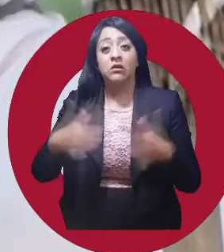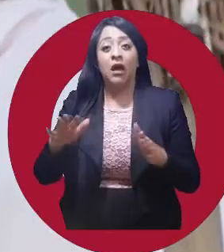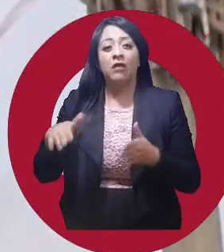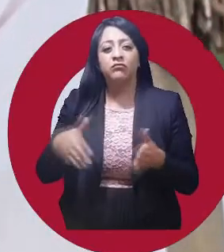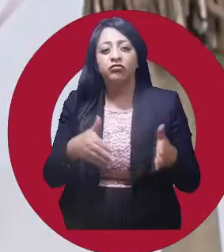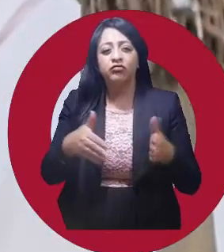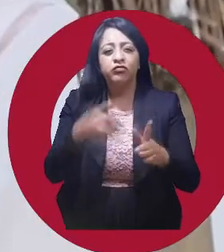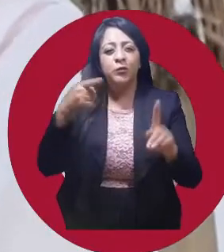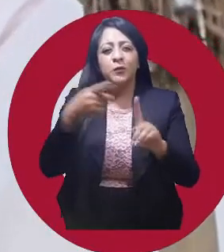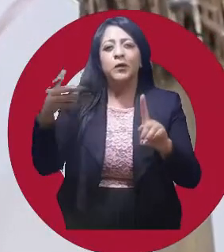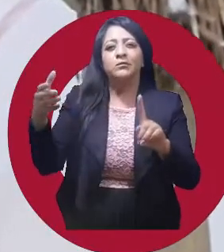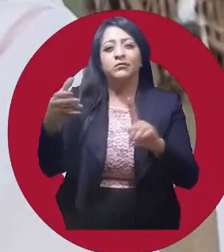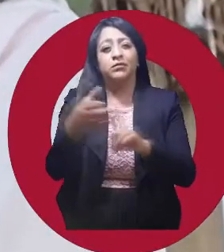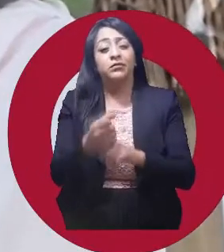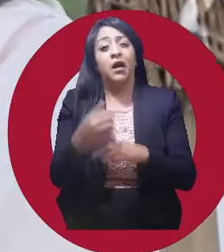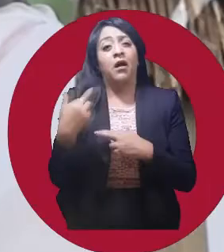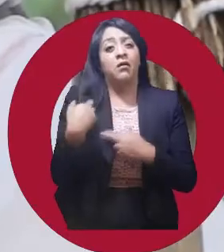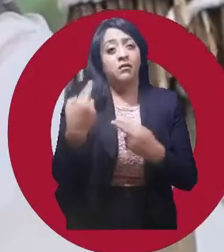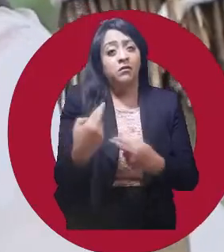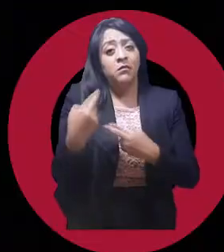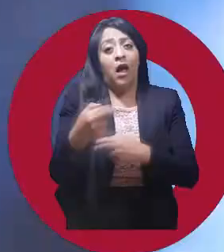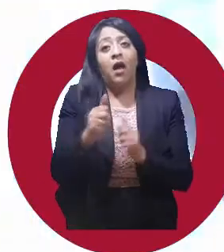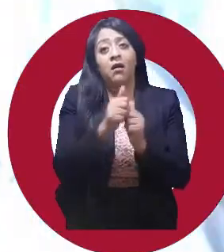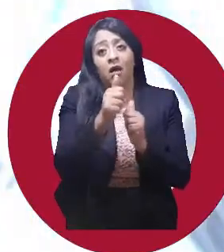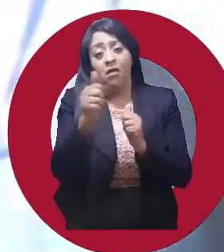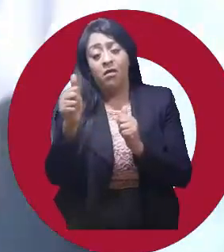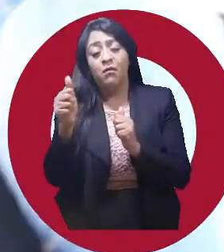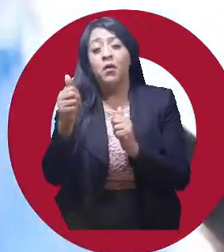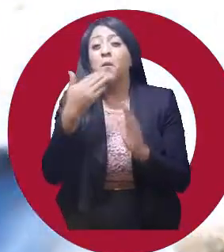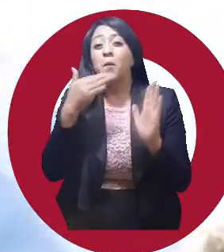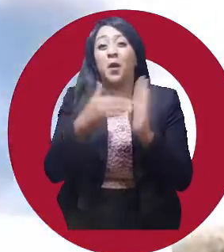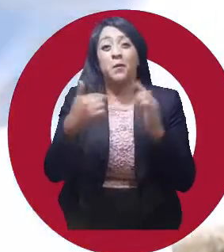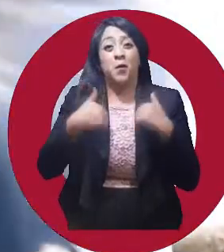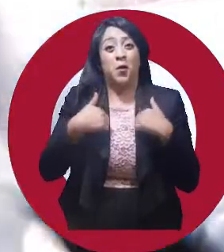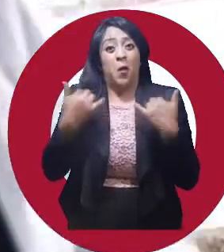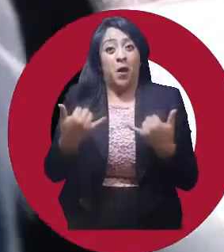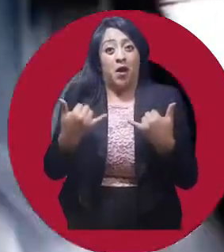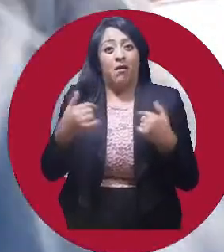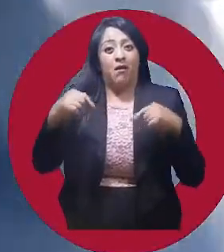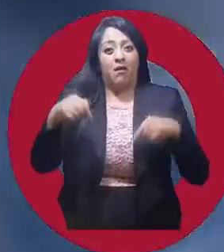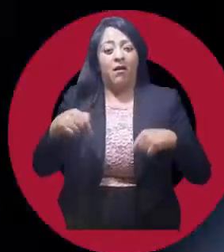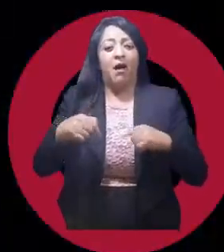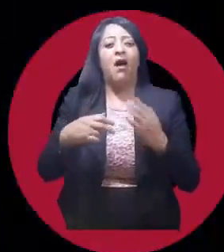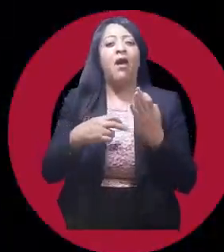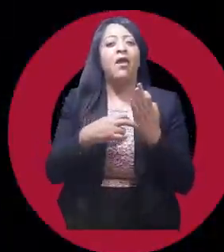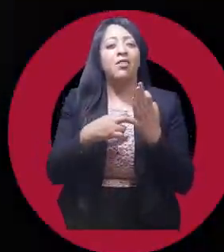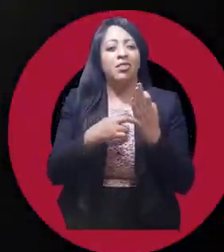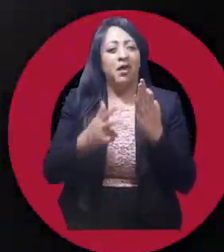ruta que terminar que nos destinan a cada uno de nosotros, por ejemplo, yo estoy ahorita en